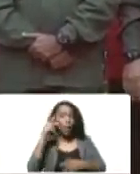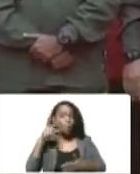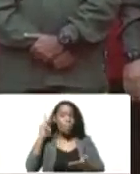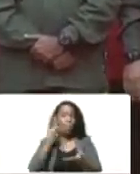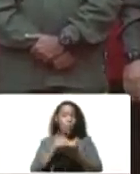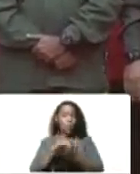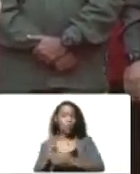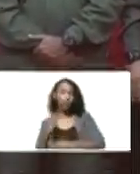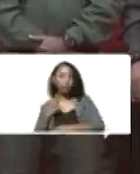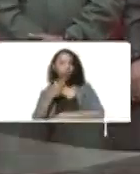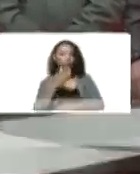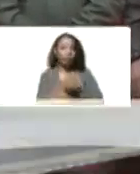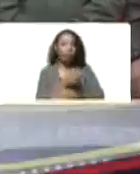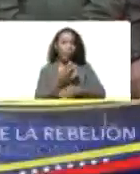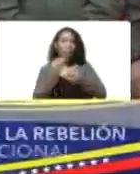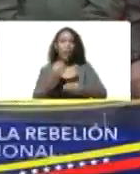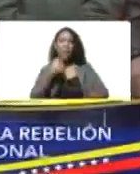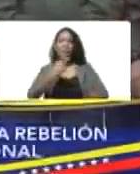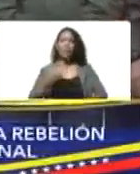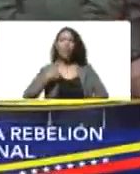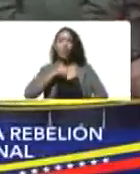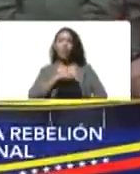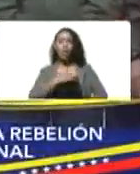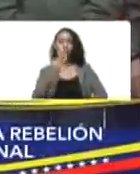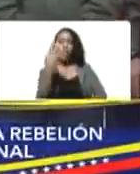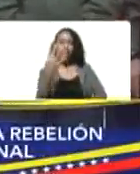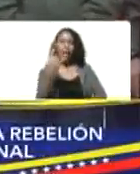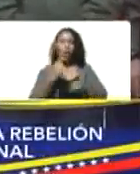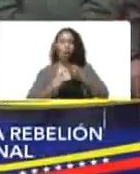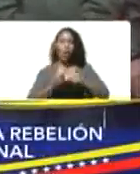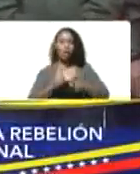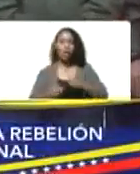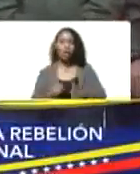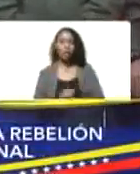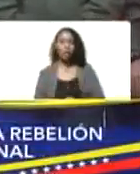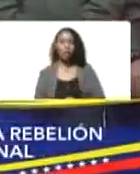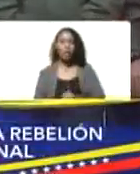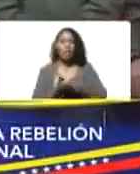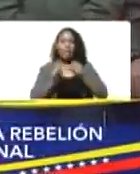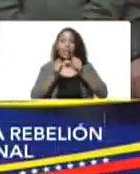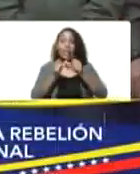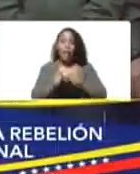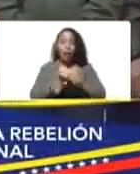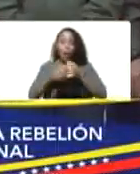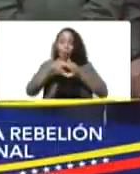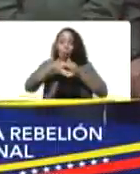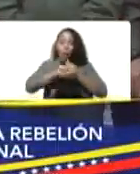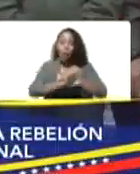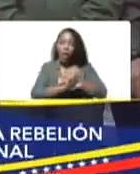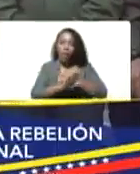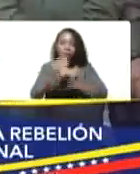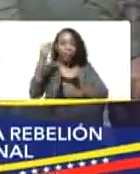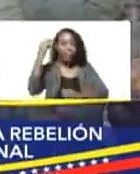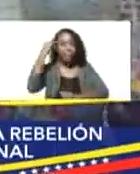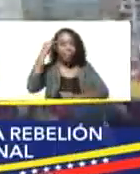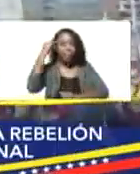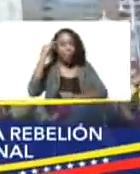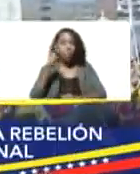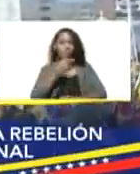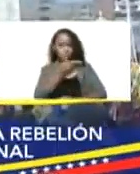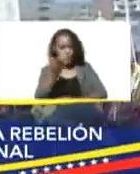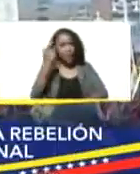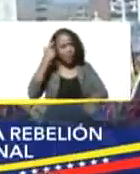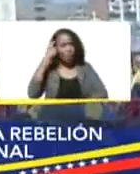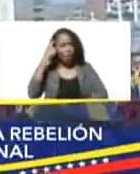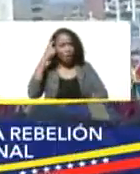presentó para decirnos tres cosas que quedaron grabadas. Ustedes lo